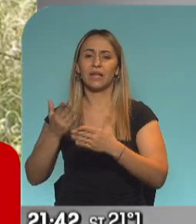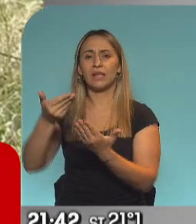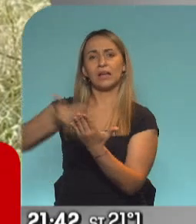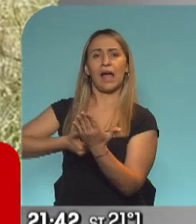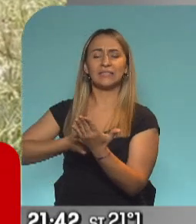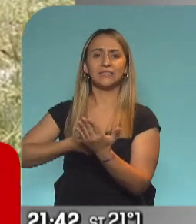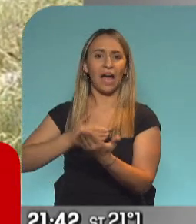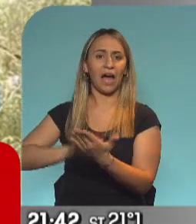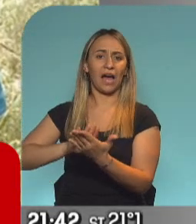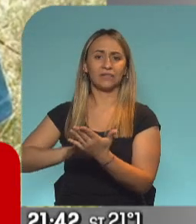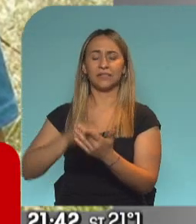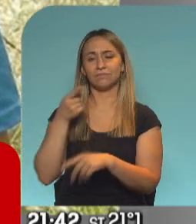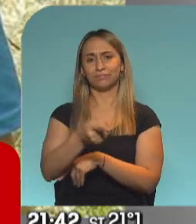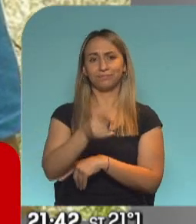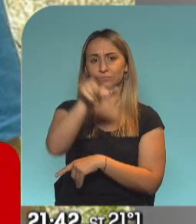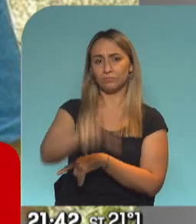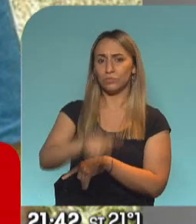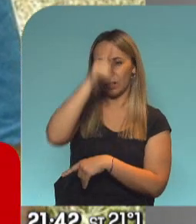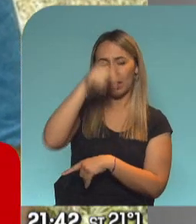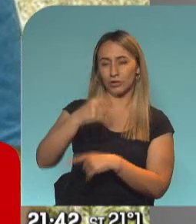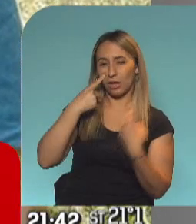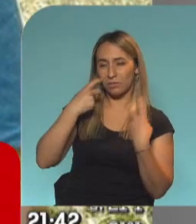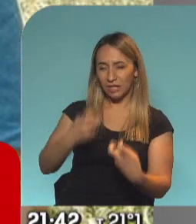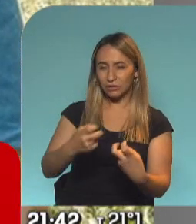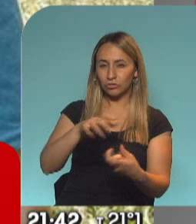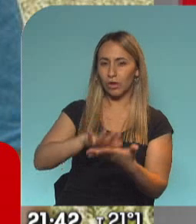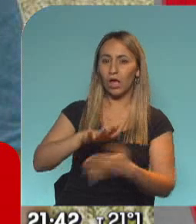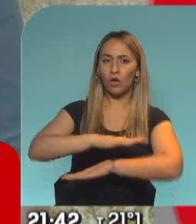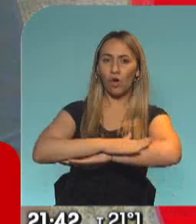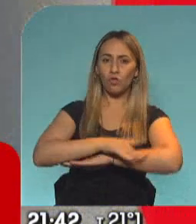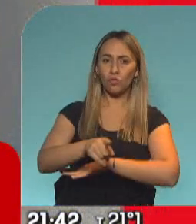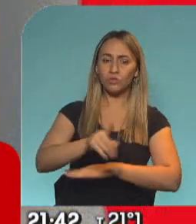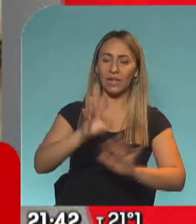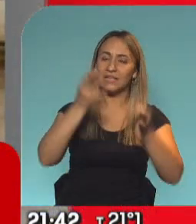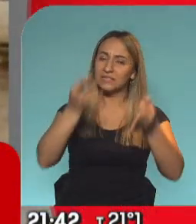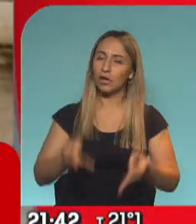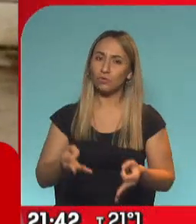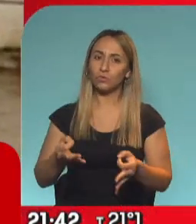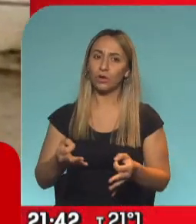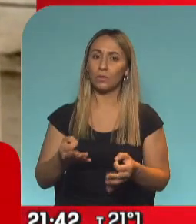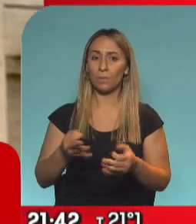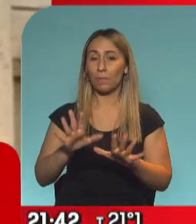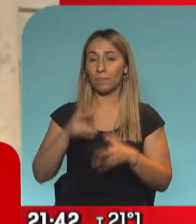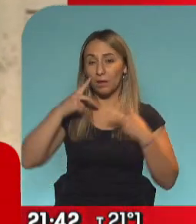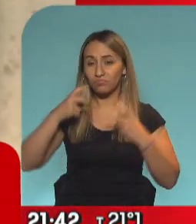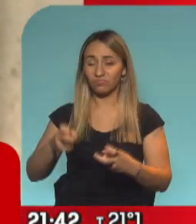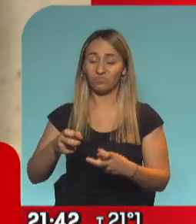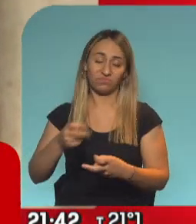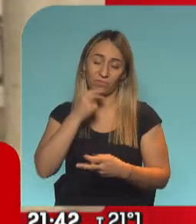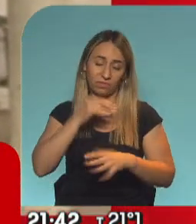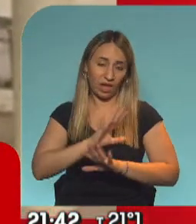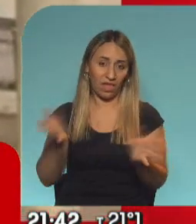tienen que hacerse y es parte de una investigación que tiene que ver con la conducta y que seguramente habría llegado a nada, que habría